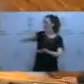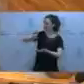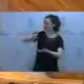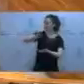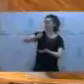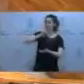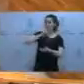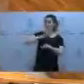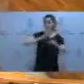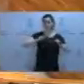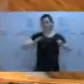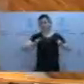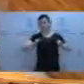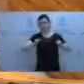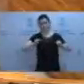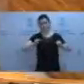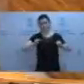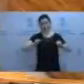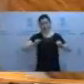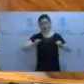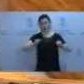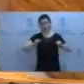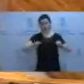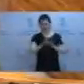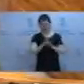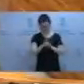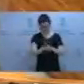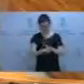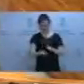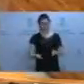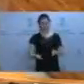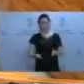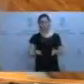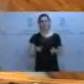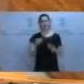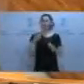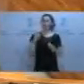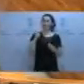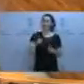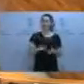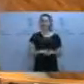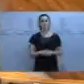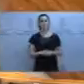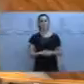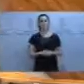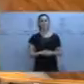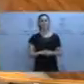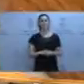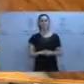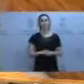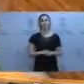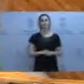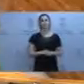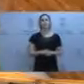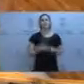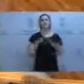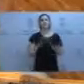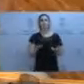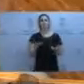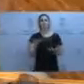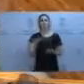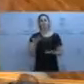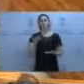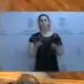silencio. Prosiga. Señoría. Sí, gracias, presidente. Debemos de ser justos e intentar reparar